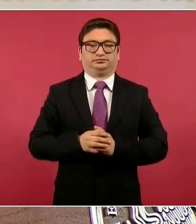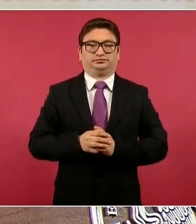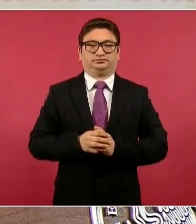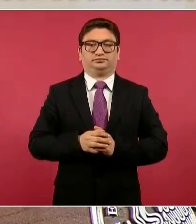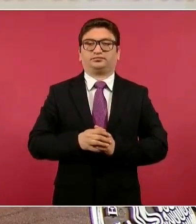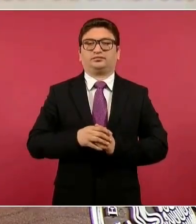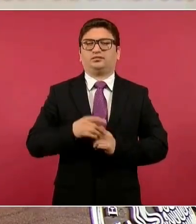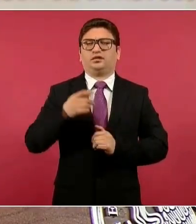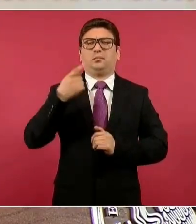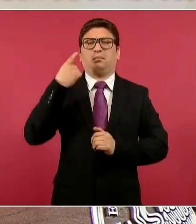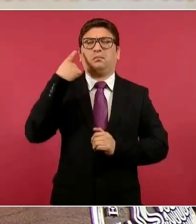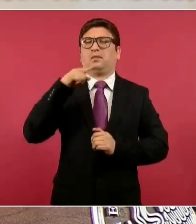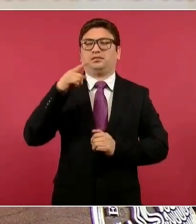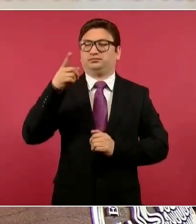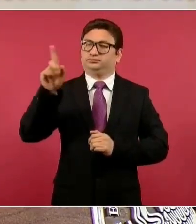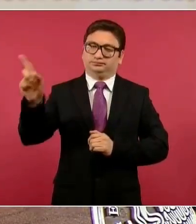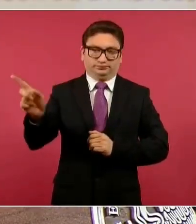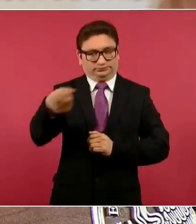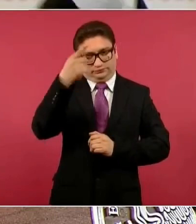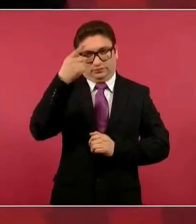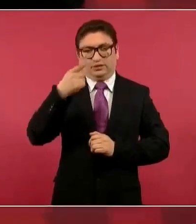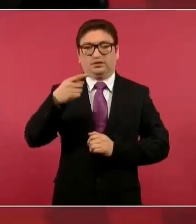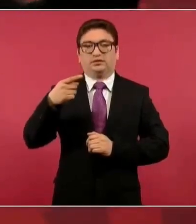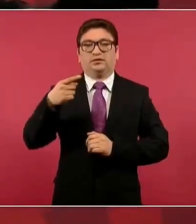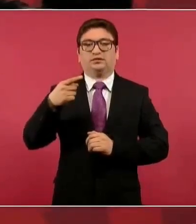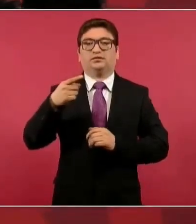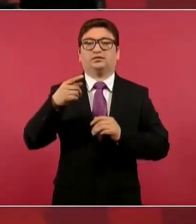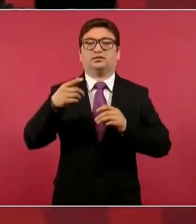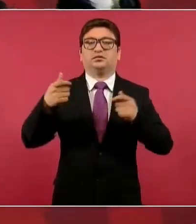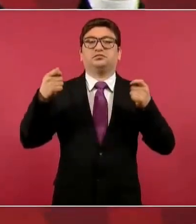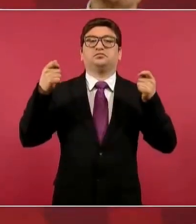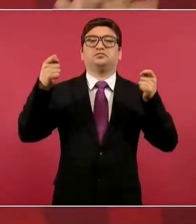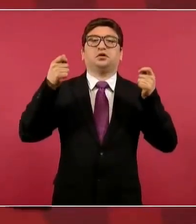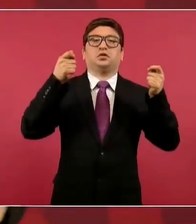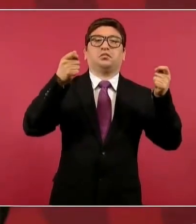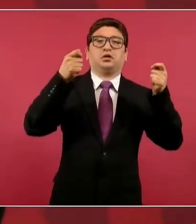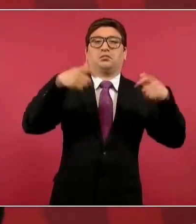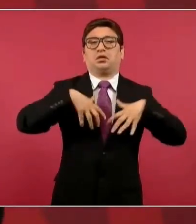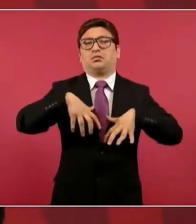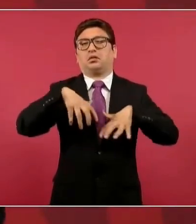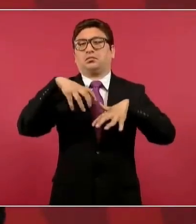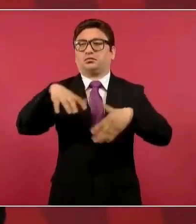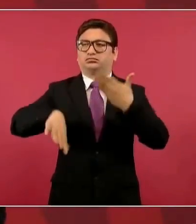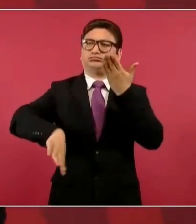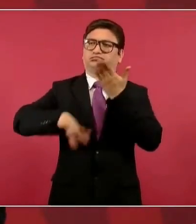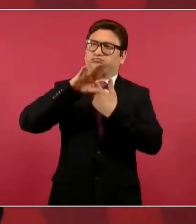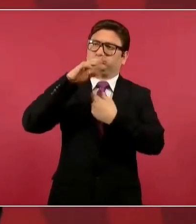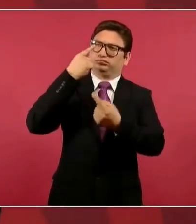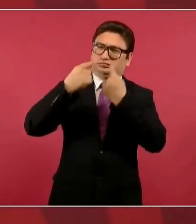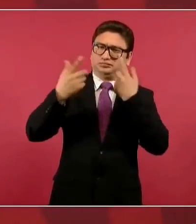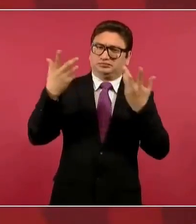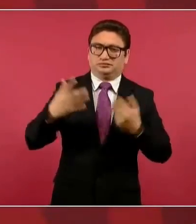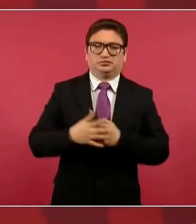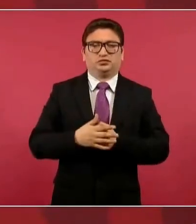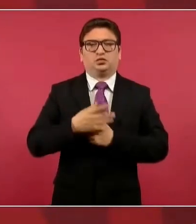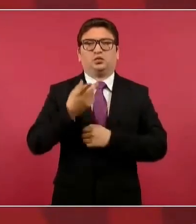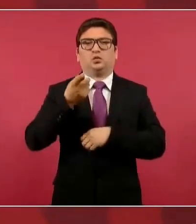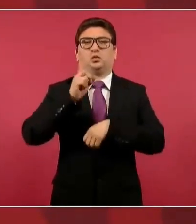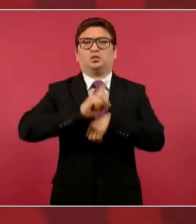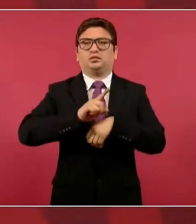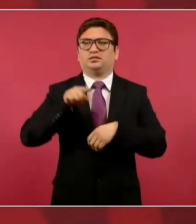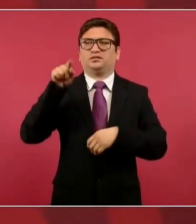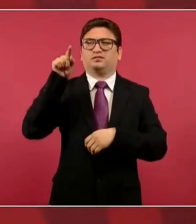a qué iban, pero cargaban unas mantas en contra de nosotros. Una vez fuimos a